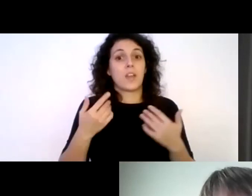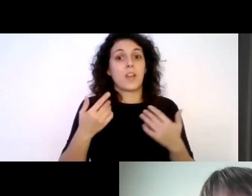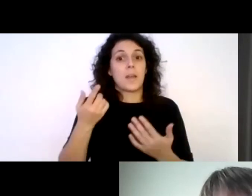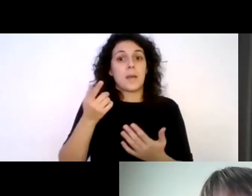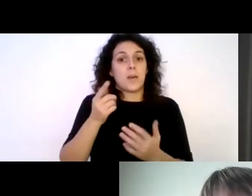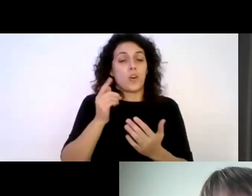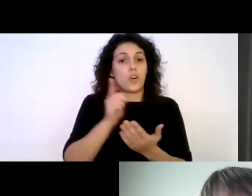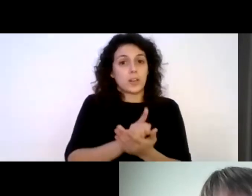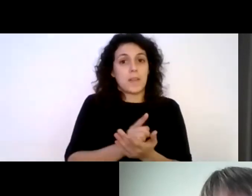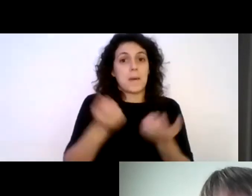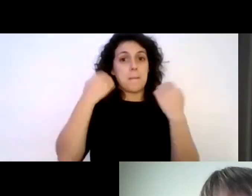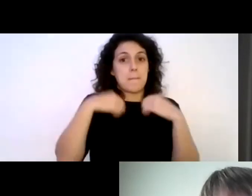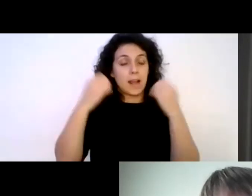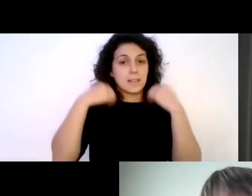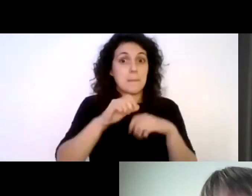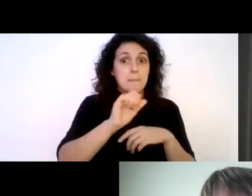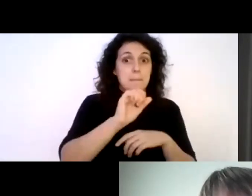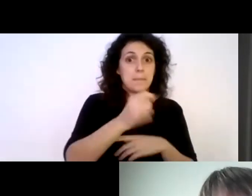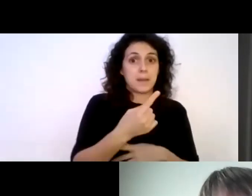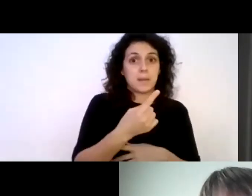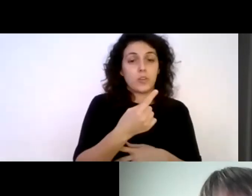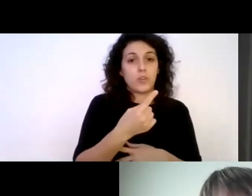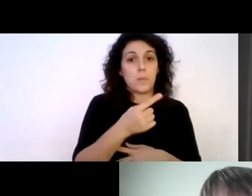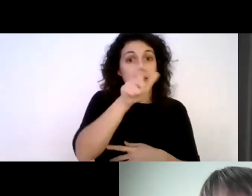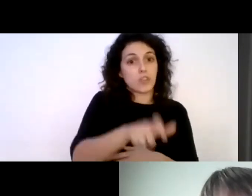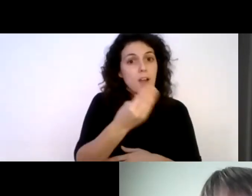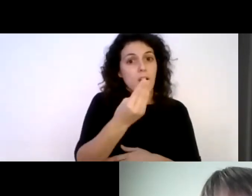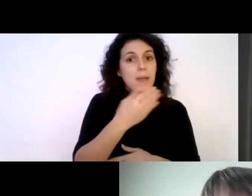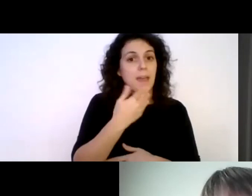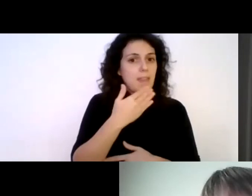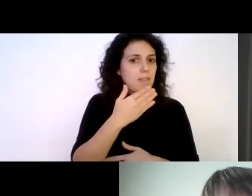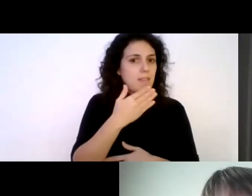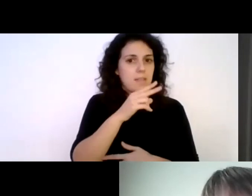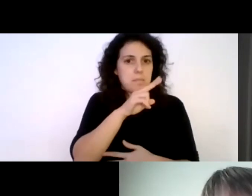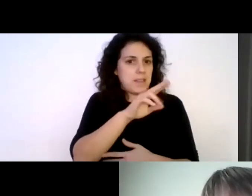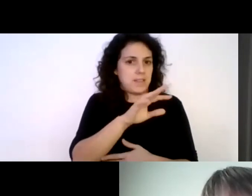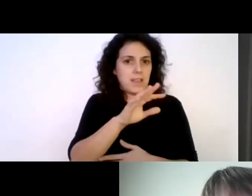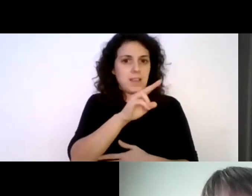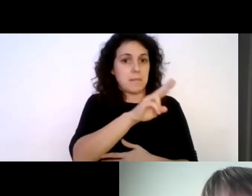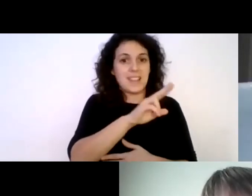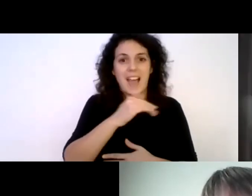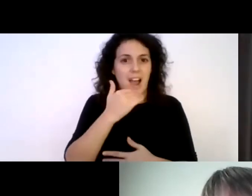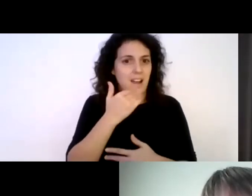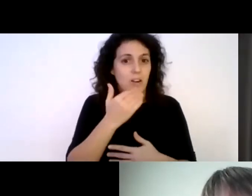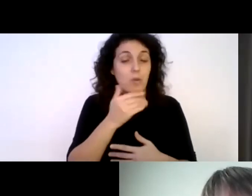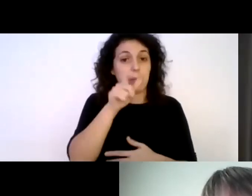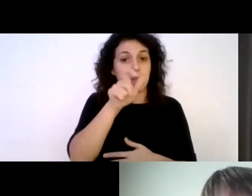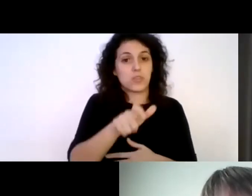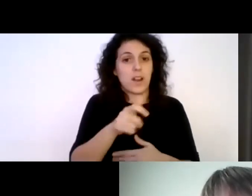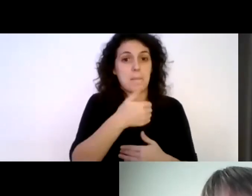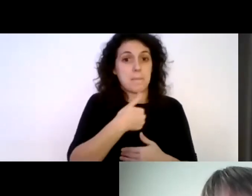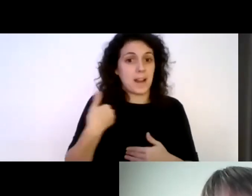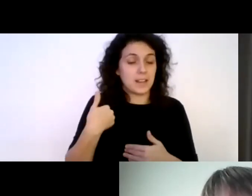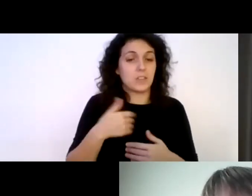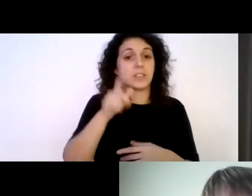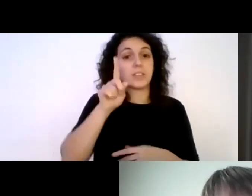practicar. Primero fue con un joven de 20 y pico de años, atleta paralímpico, y de ahí con una